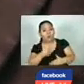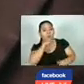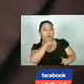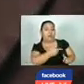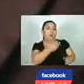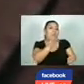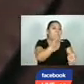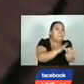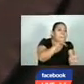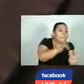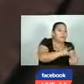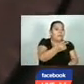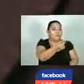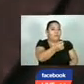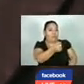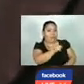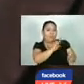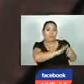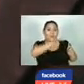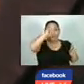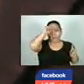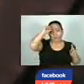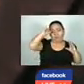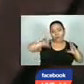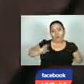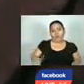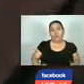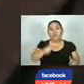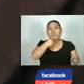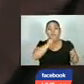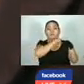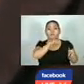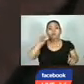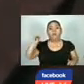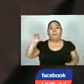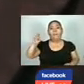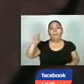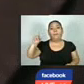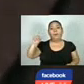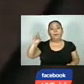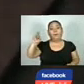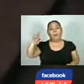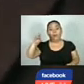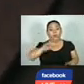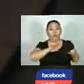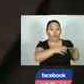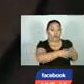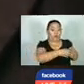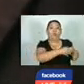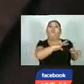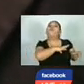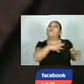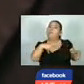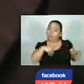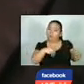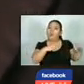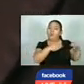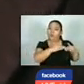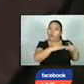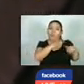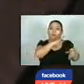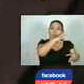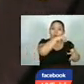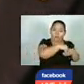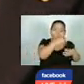de enriquecimiento ilícito de funcionarios en contra del señor Medardo González Trejo y su grupo familiar, incluido